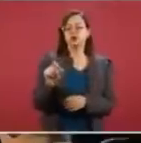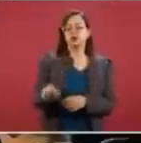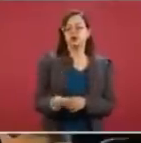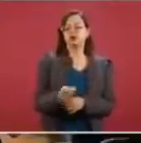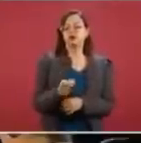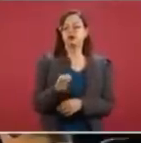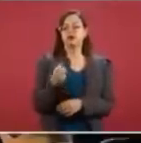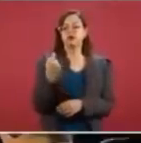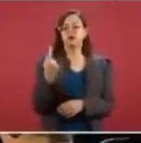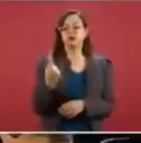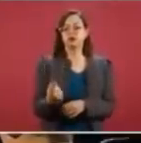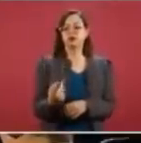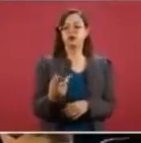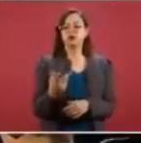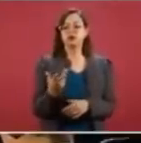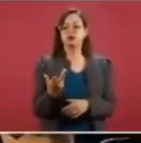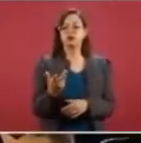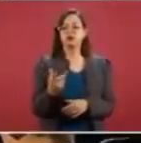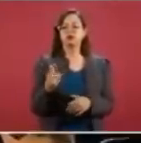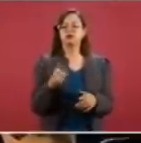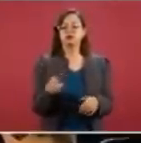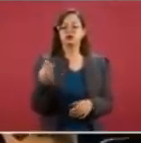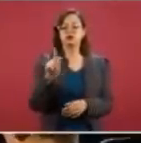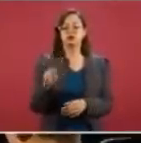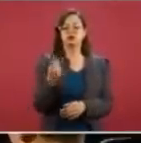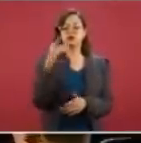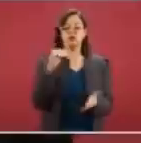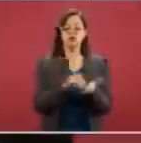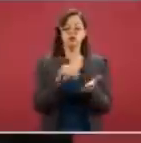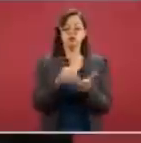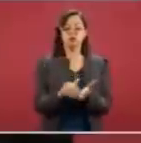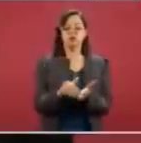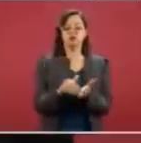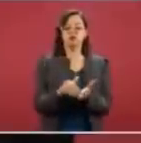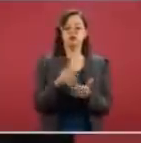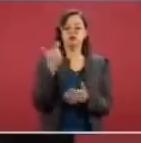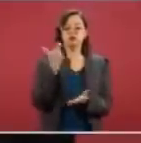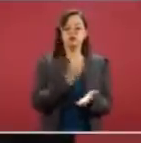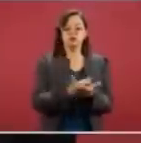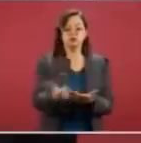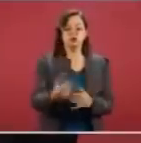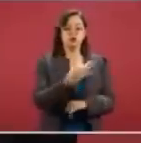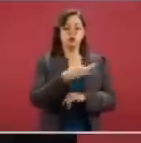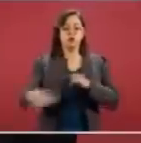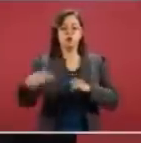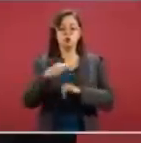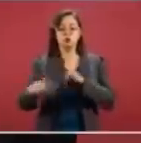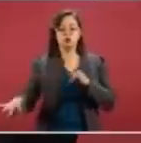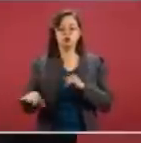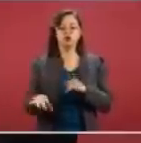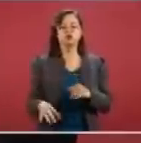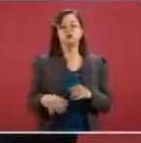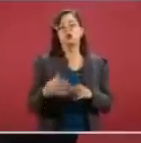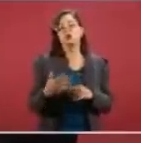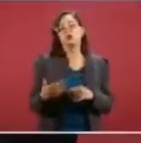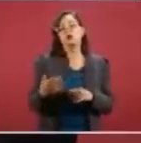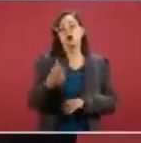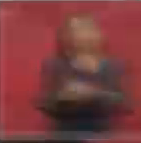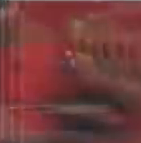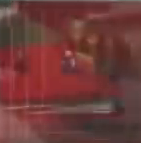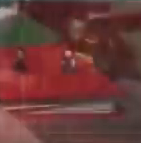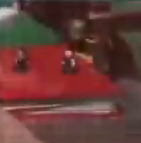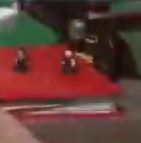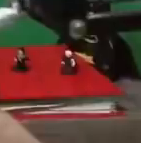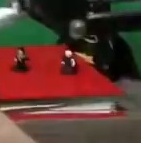y 171 mil millones de pesos para los últimos dos años del sexenio del señor